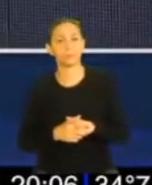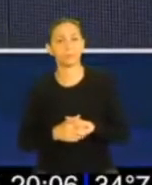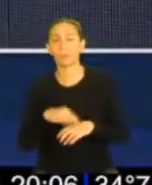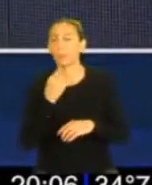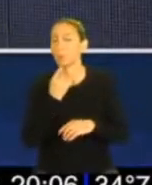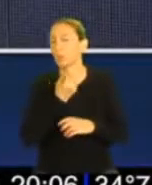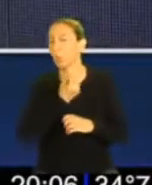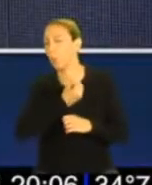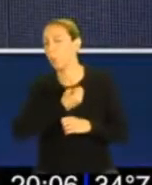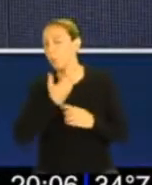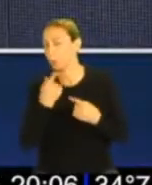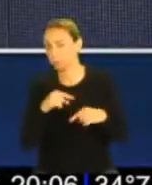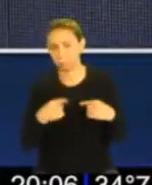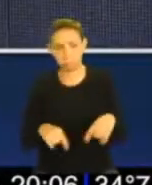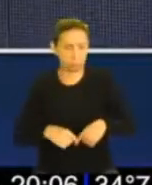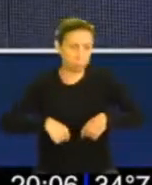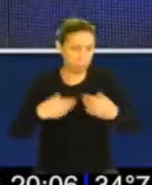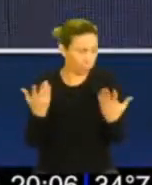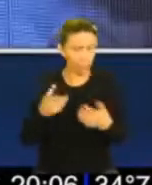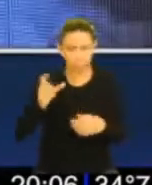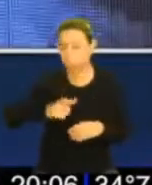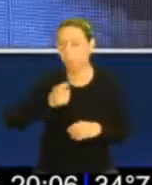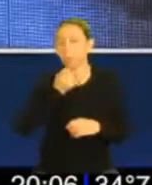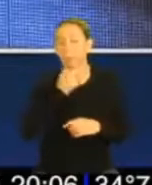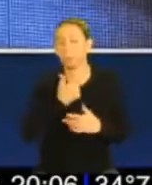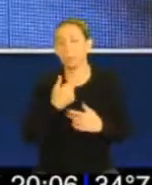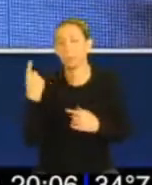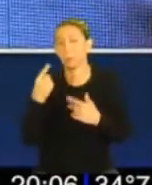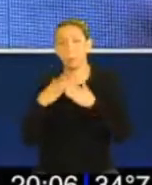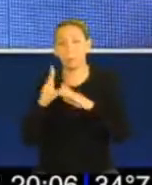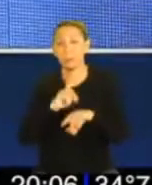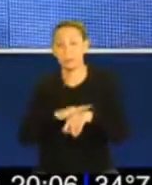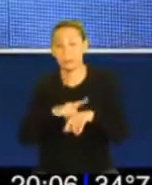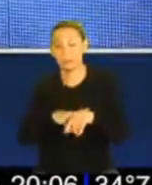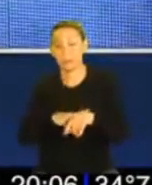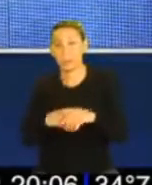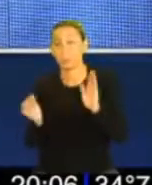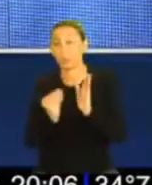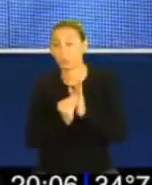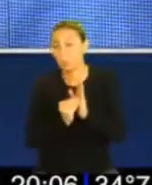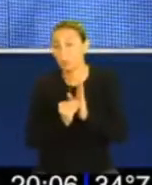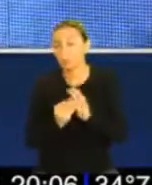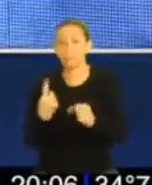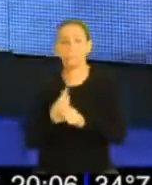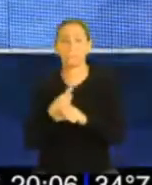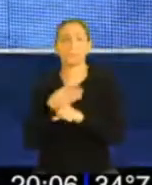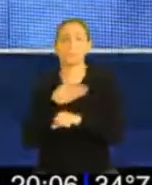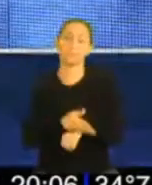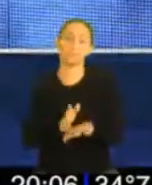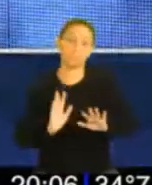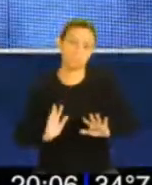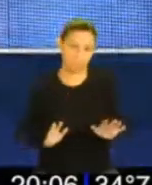cualquier inconveniente que por cualquier causa sucede, personas, por ejemplo, que están aisladas en el momento de que haya llegado la citación para vacunación,